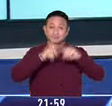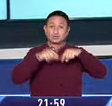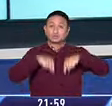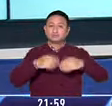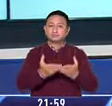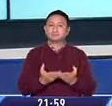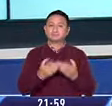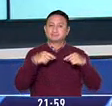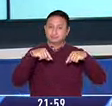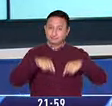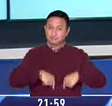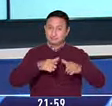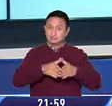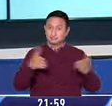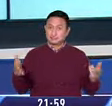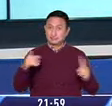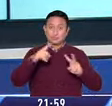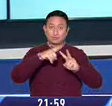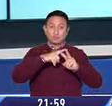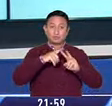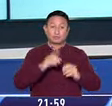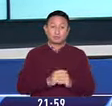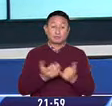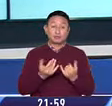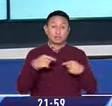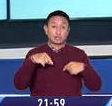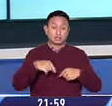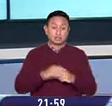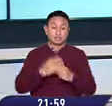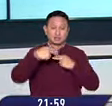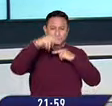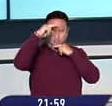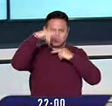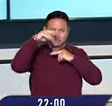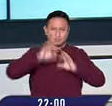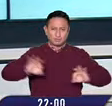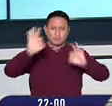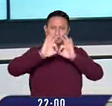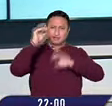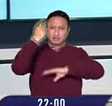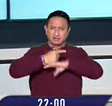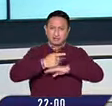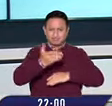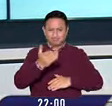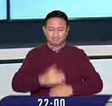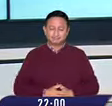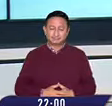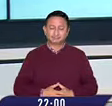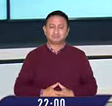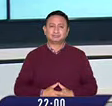tardes, amigos. Bienvenidos a la emisión estelar del Comercio TV. Aquí, lo más destacado del día.